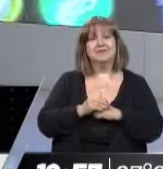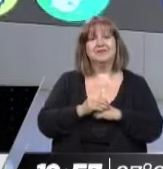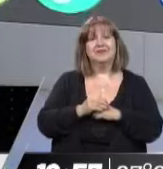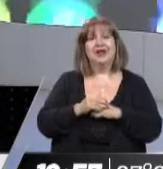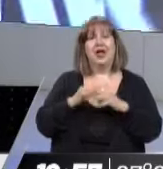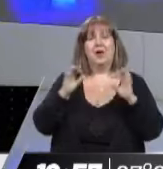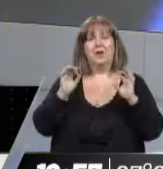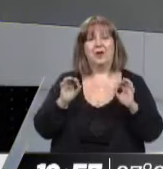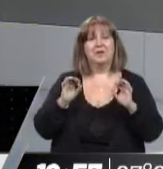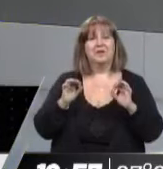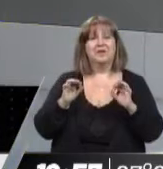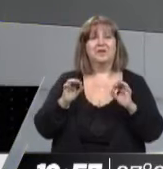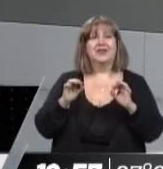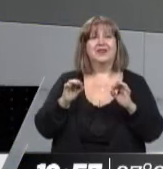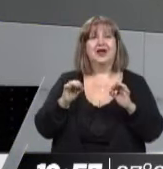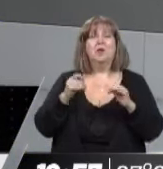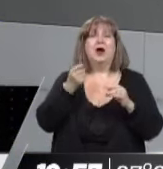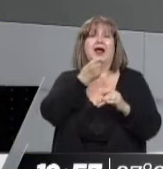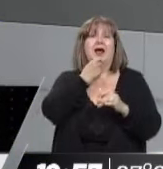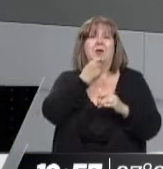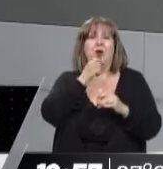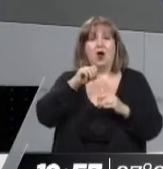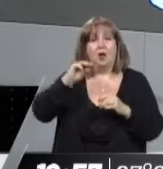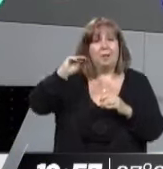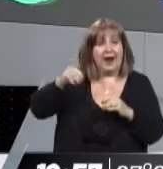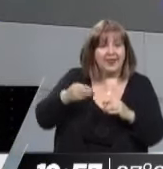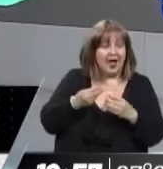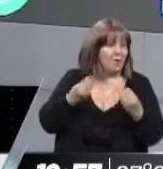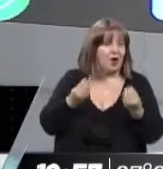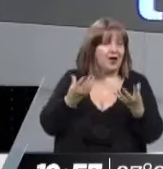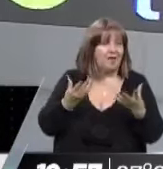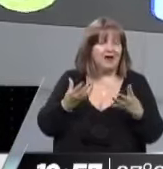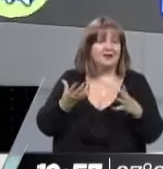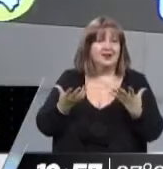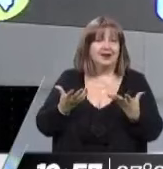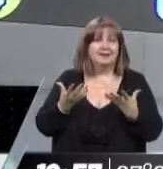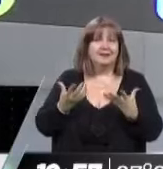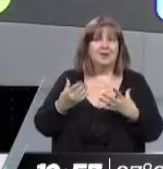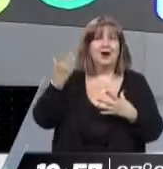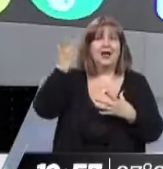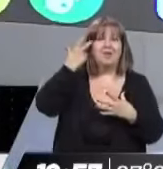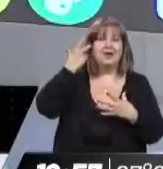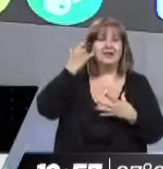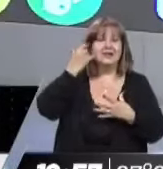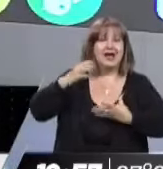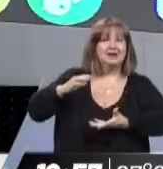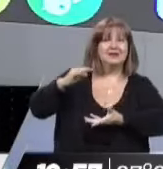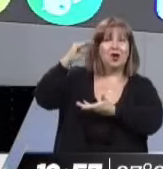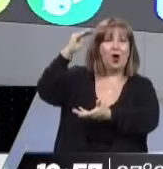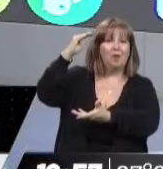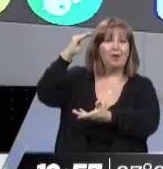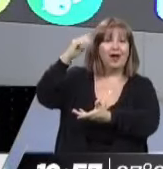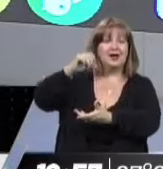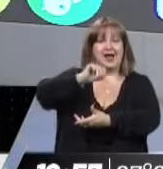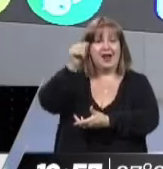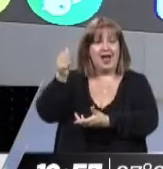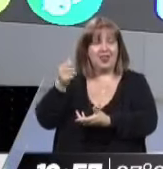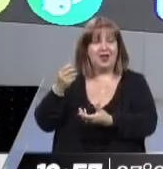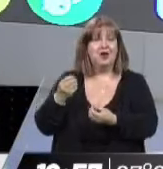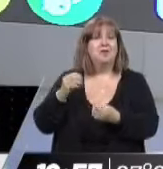en el mundo. Imagínate que nos va mal, ¿qué hace con el tatuaje? Le tapa la cara de Messi por la de Neymar, no sé. No, dos cosas, te quedaste con la ilusión. Sí. Y bueno, y ahí y